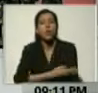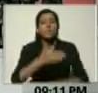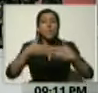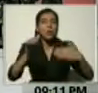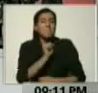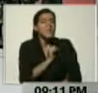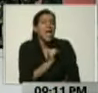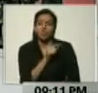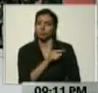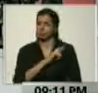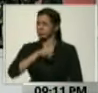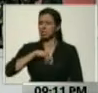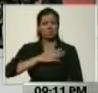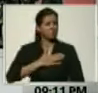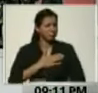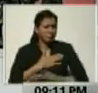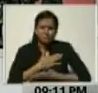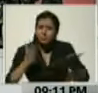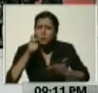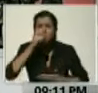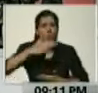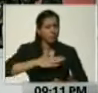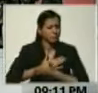Nosotros no, nosotros nos debemos al poder popular.